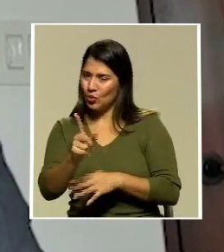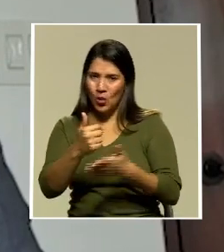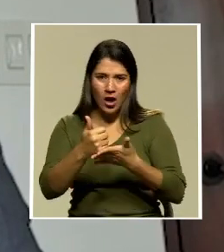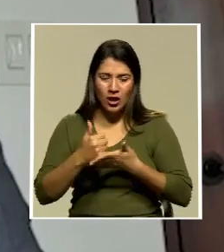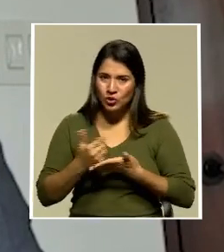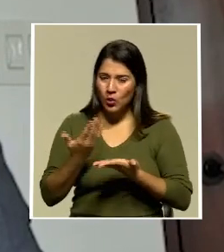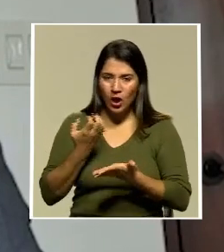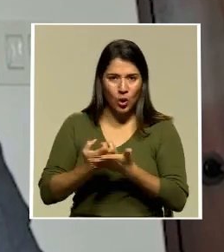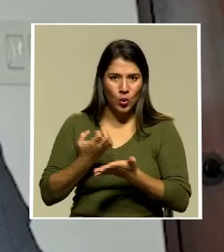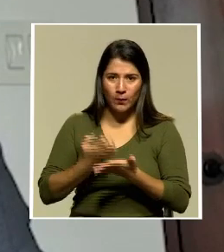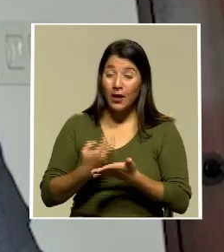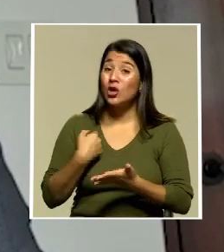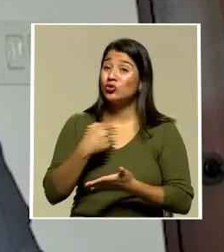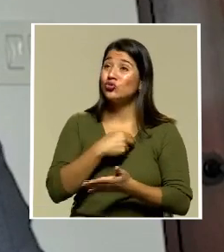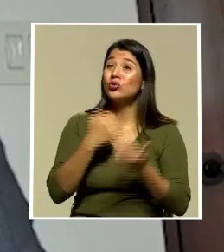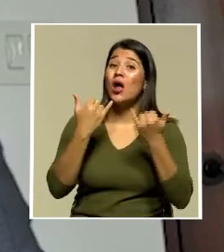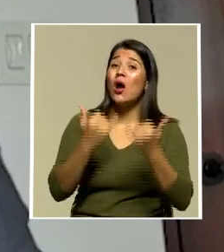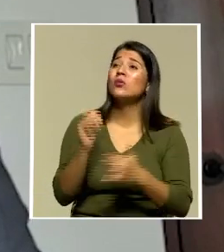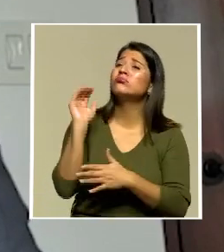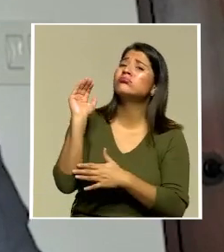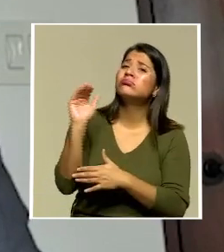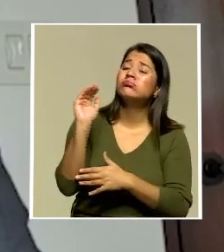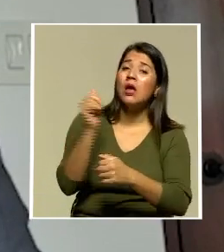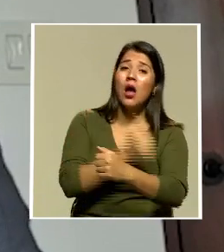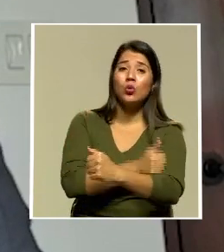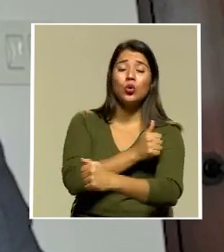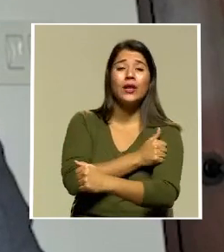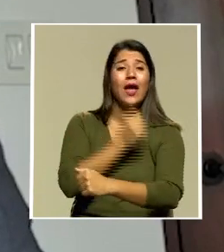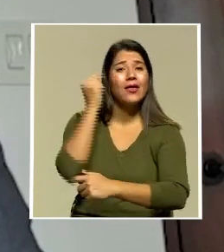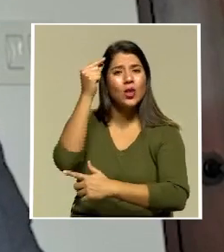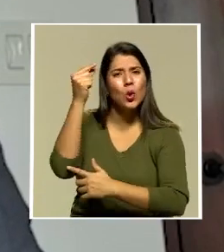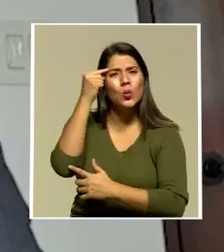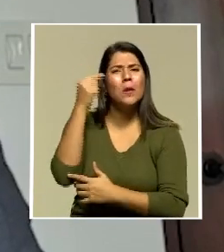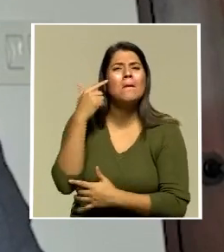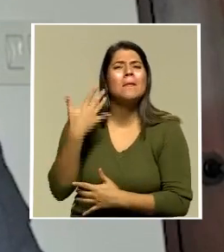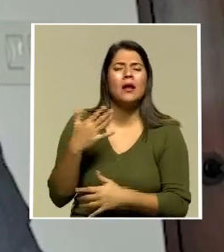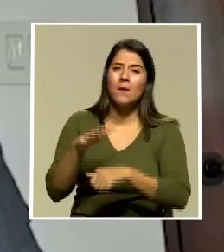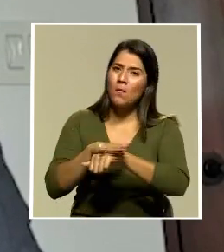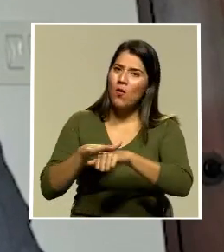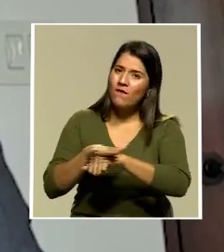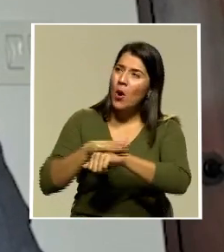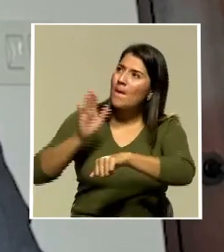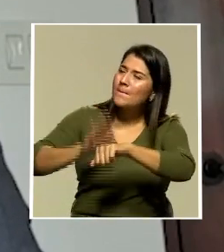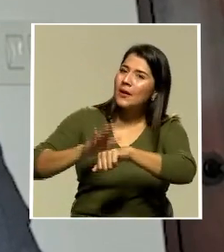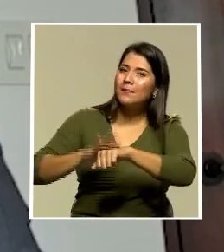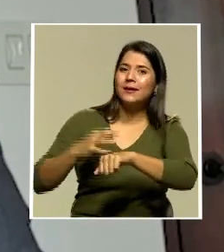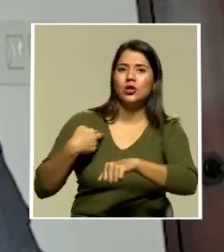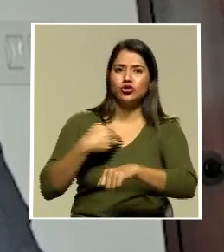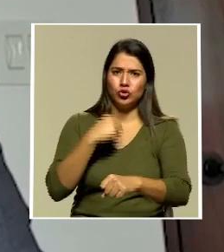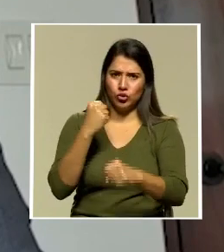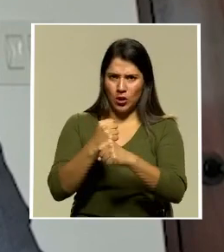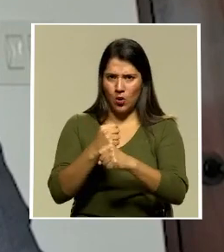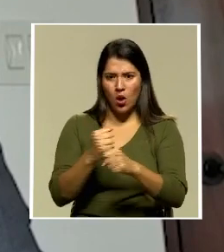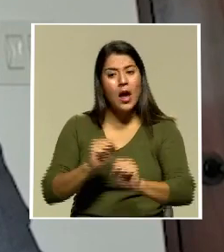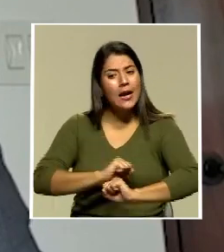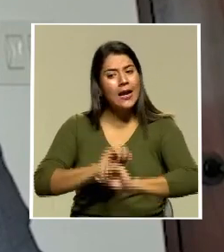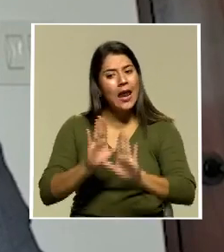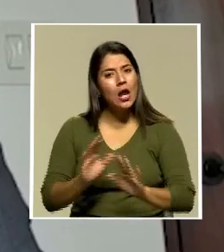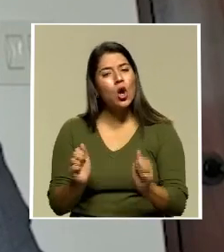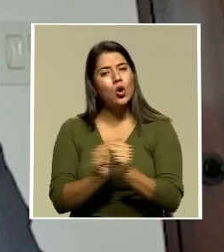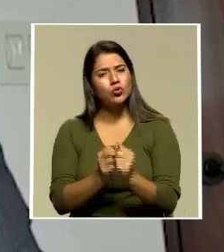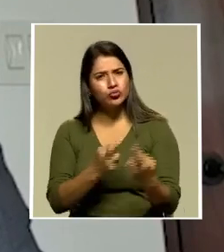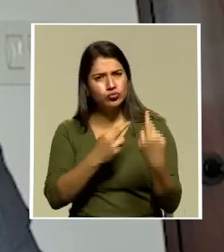Le hacemos un llamado a las autoridades de gobierno para que por favor nos dejen trabajar, por supuesto actuando de manera responsable,